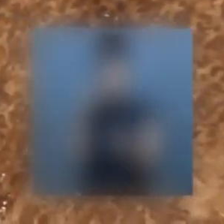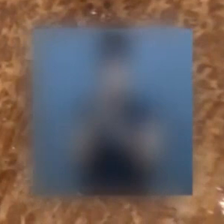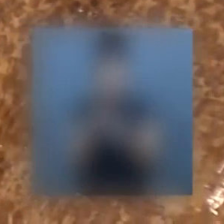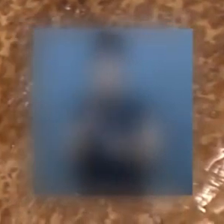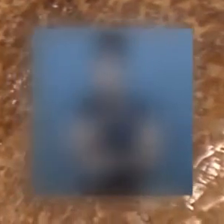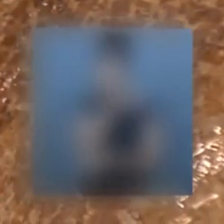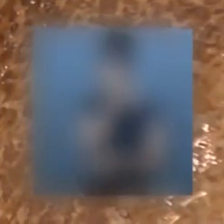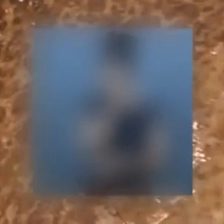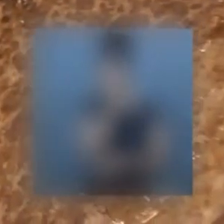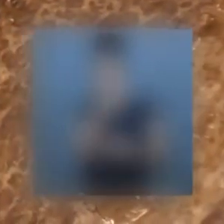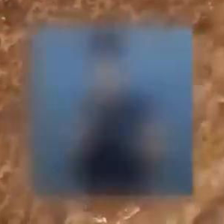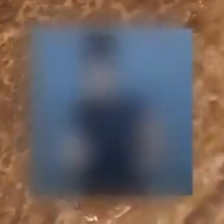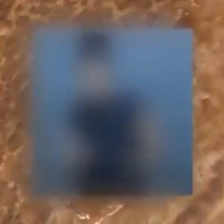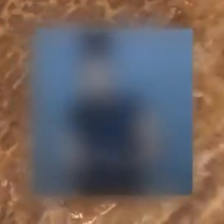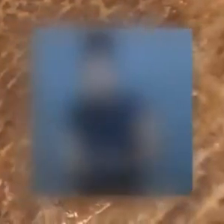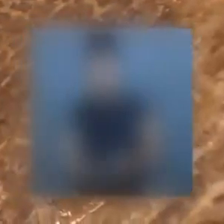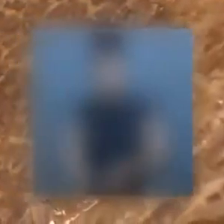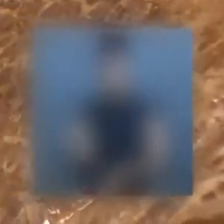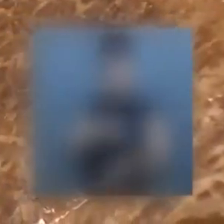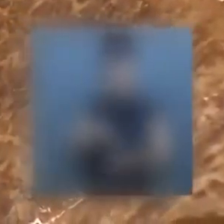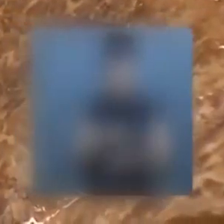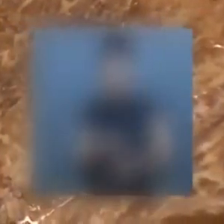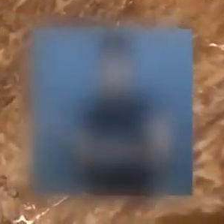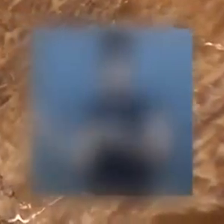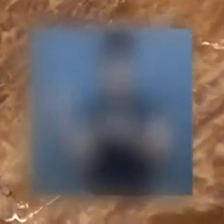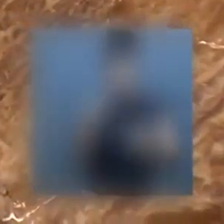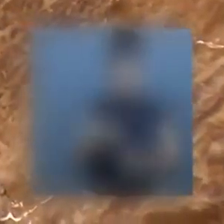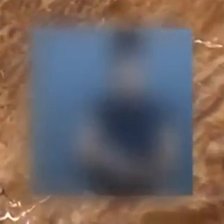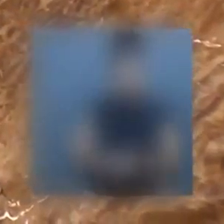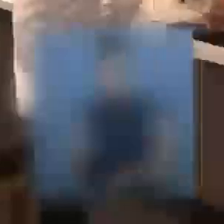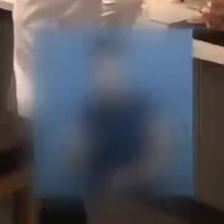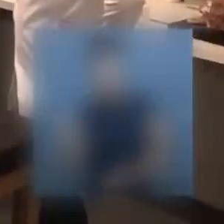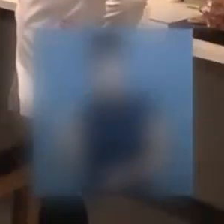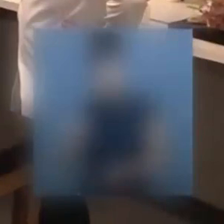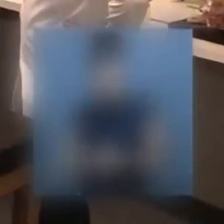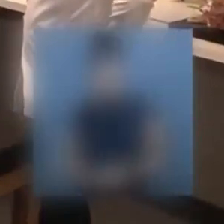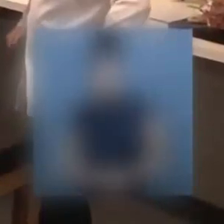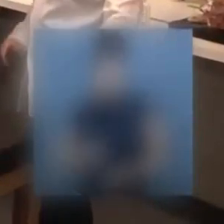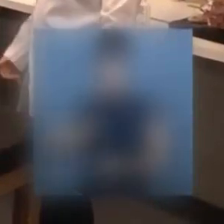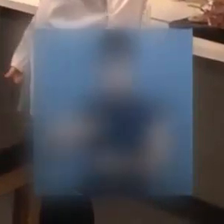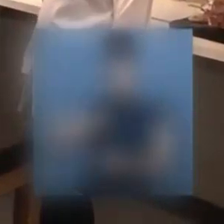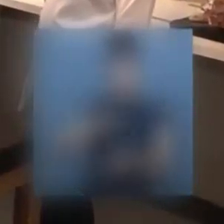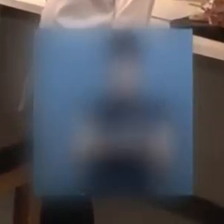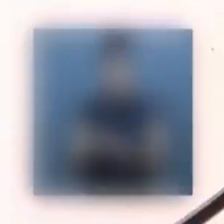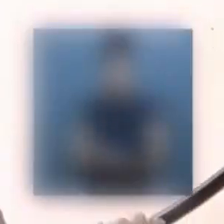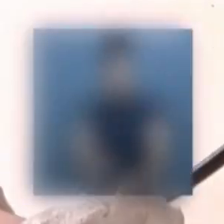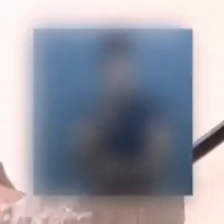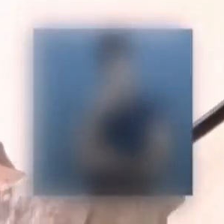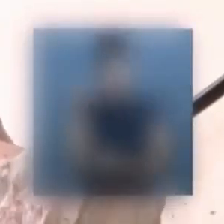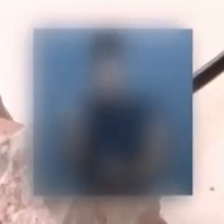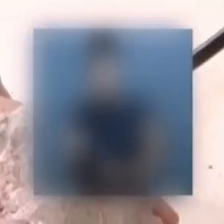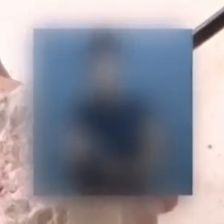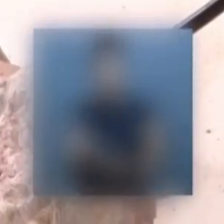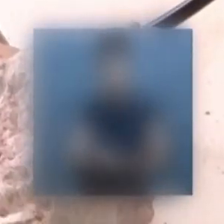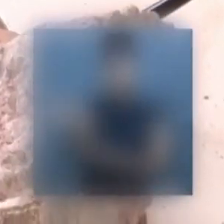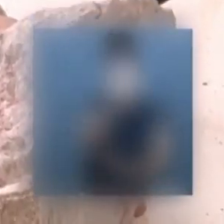de paleontología de esa universidad, que es Douglas Reef. Ajá. En este momento está viajando a la Antártida. Sí. Bien. Y él es